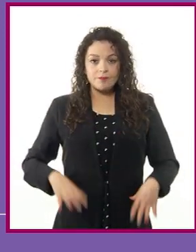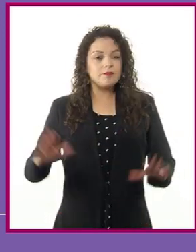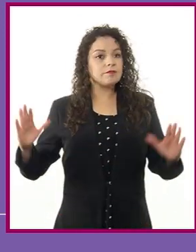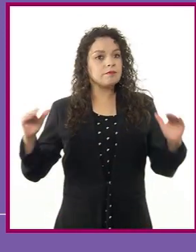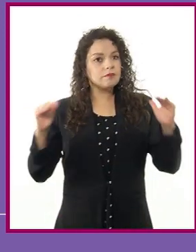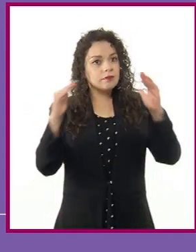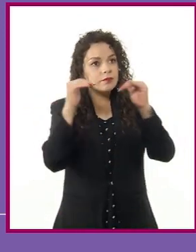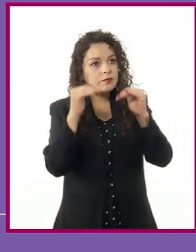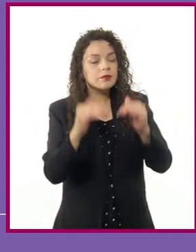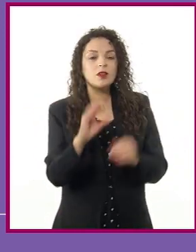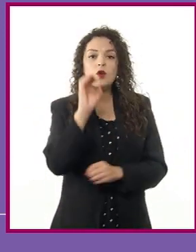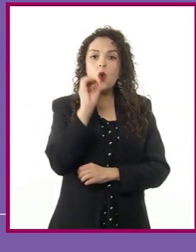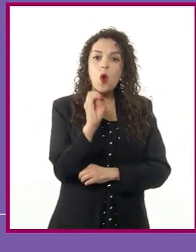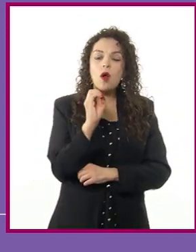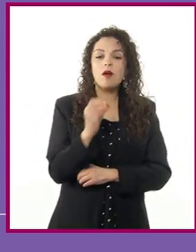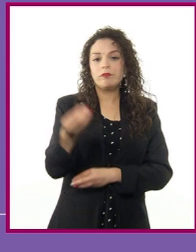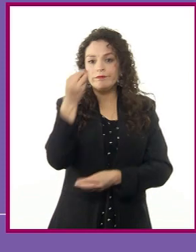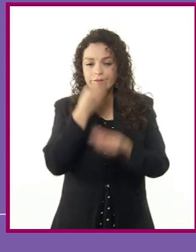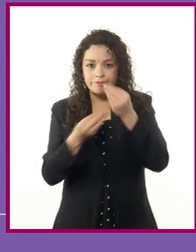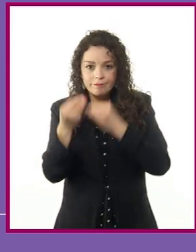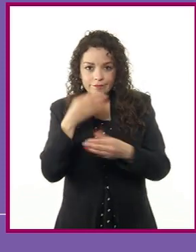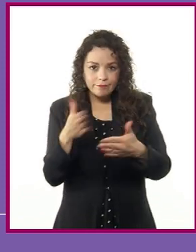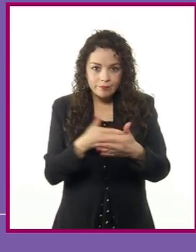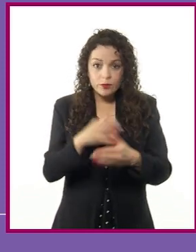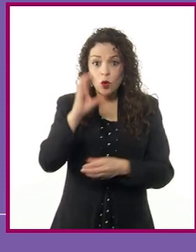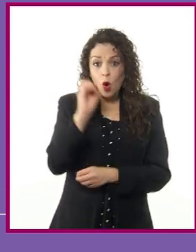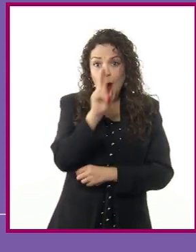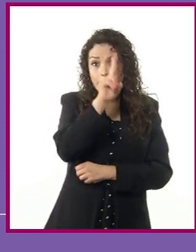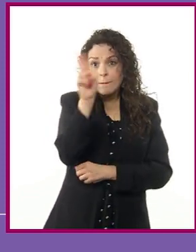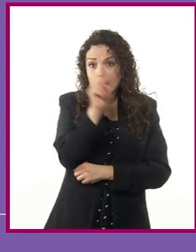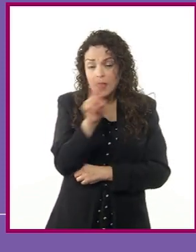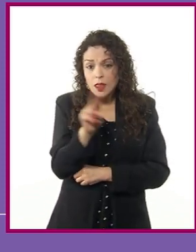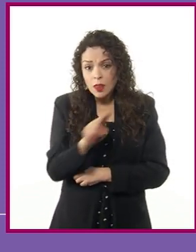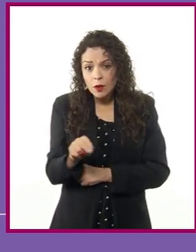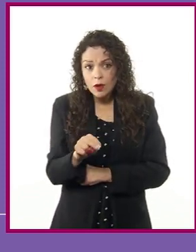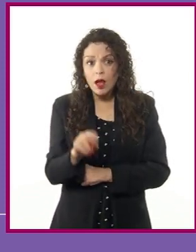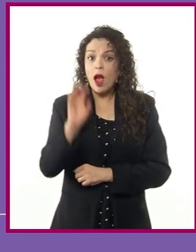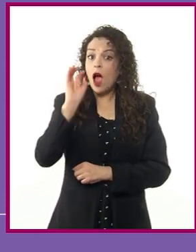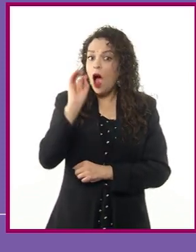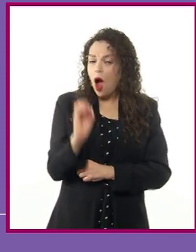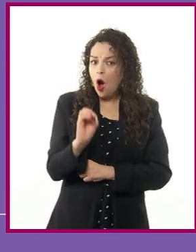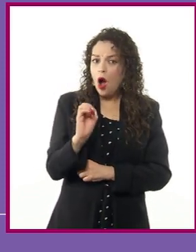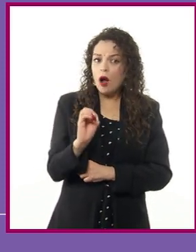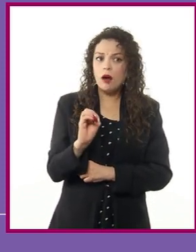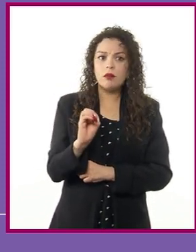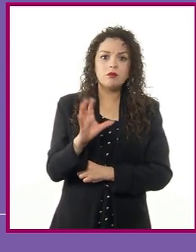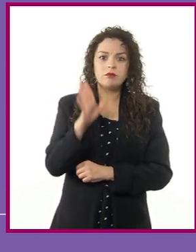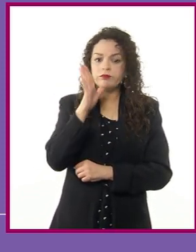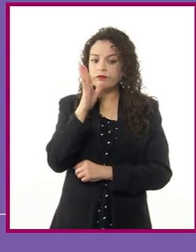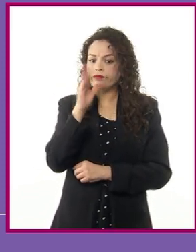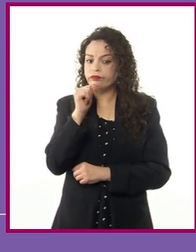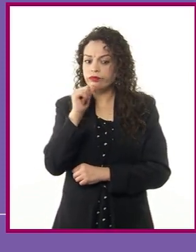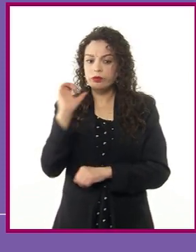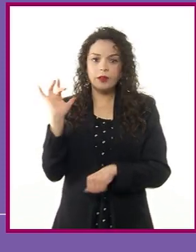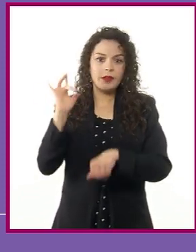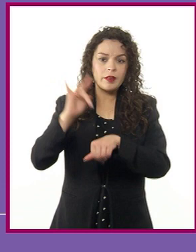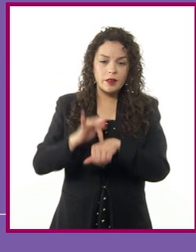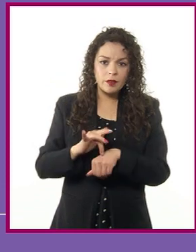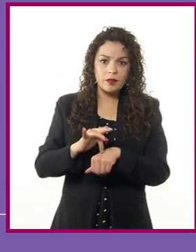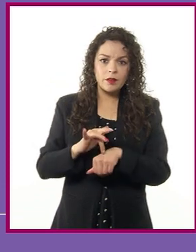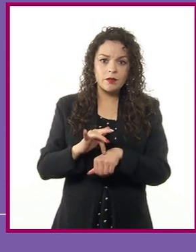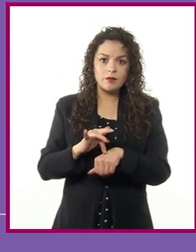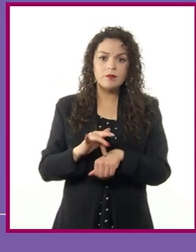arquitectura, la gastronomía o la pintura. O de manera intangible o inmaterial.